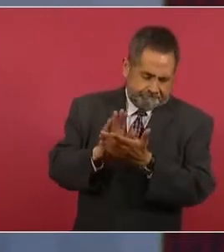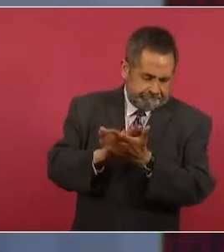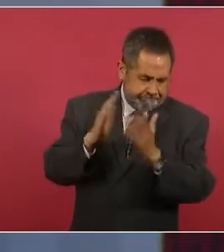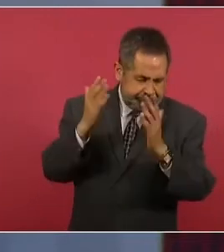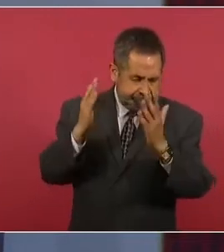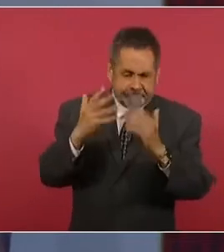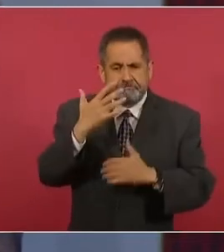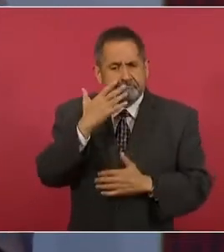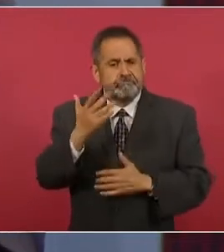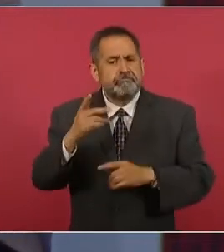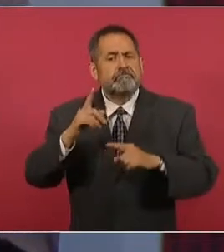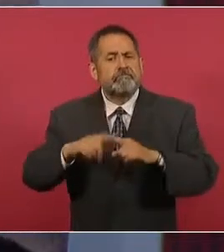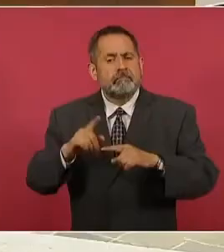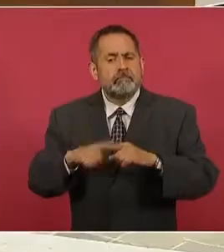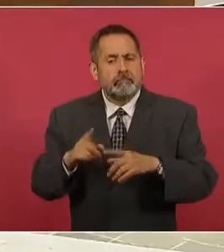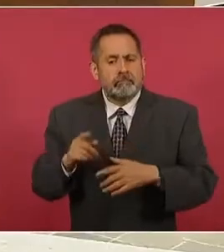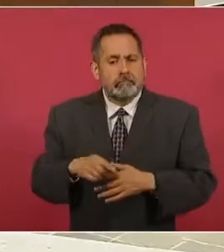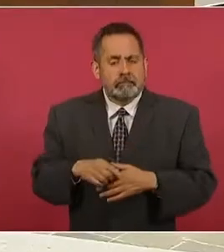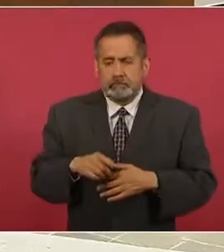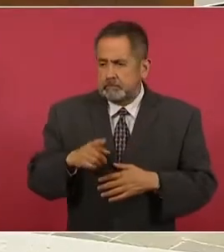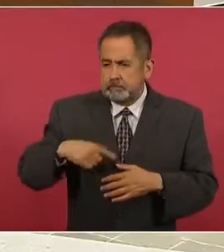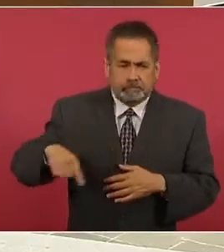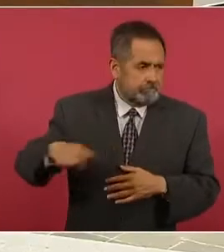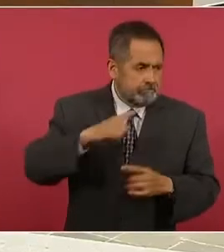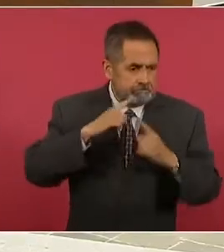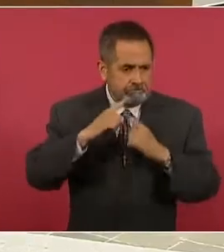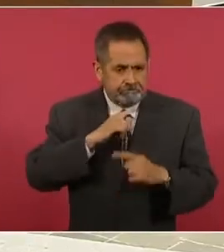el que se haya acordado,